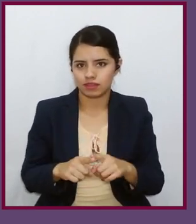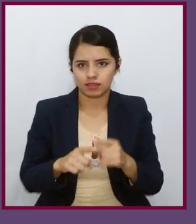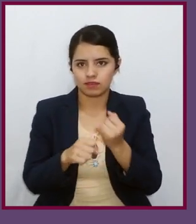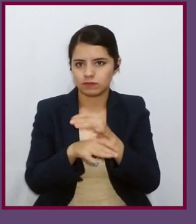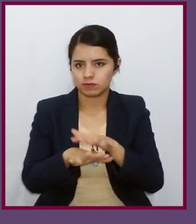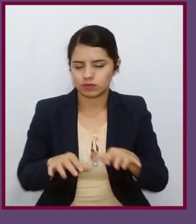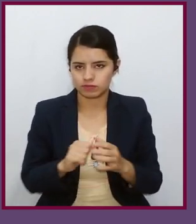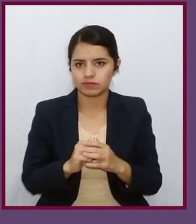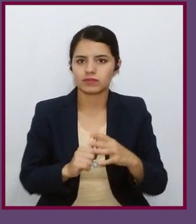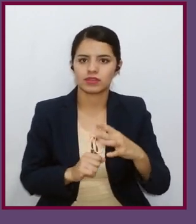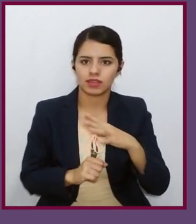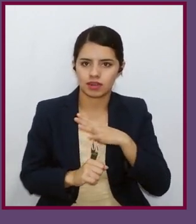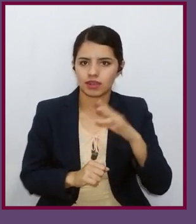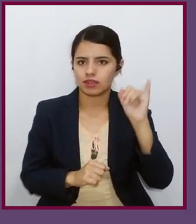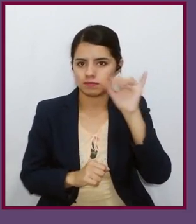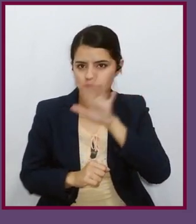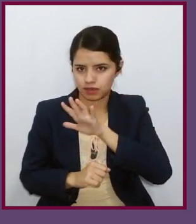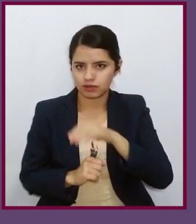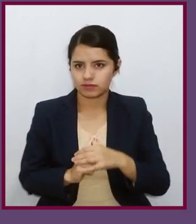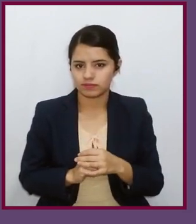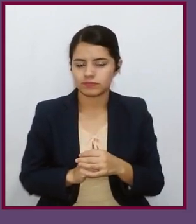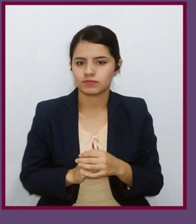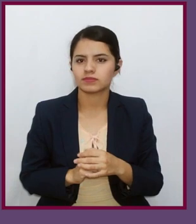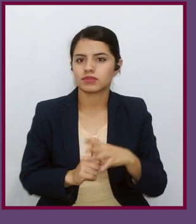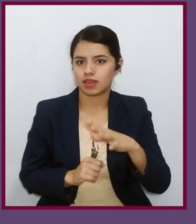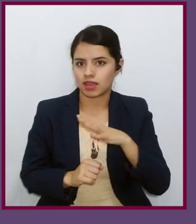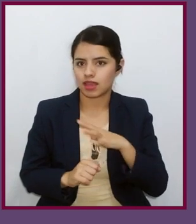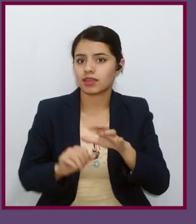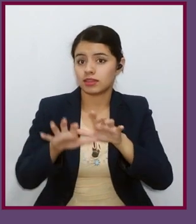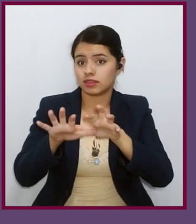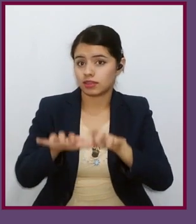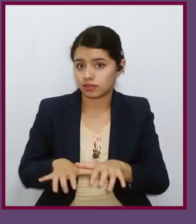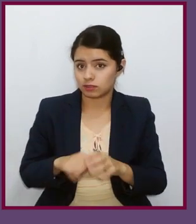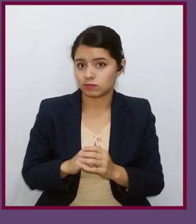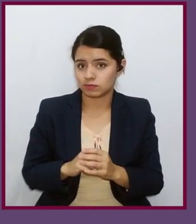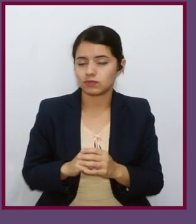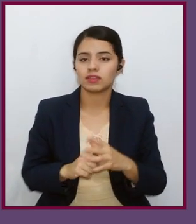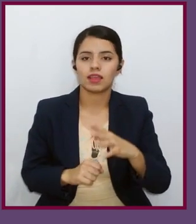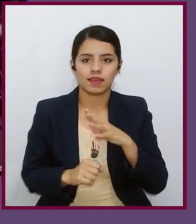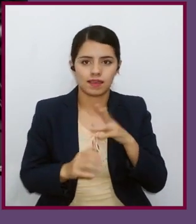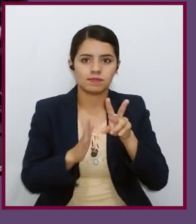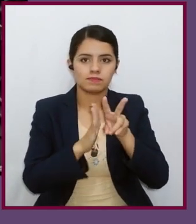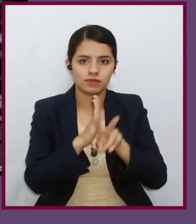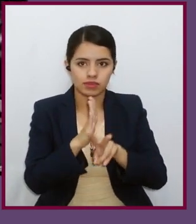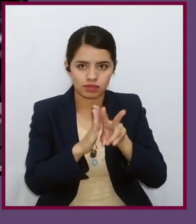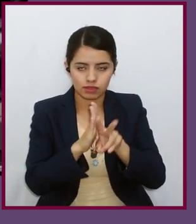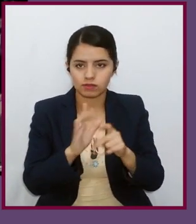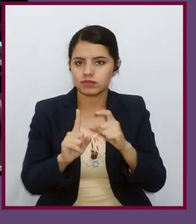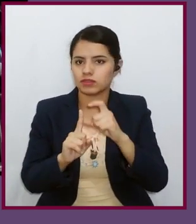Tecnocotorreo. Juan Carlos Mejía, un experto en marketing digital. ¡Hola, Juan Carlos!